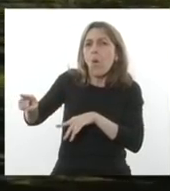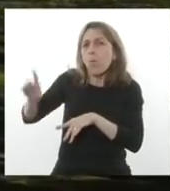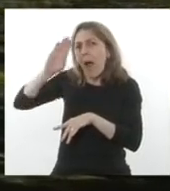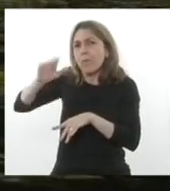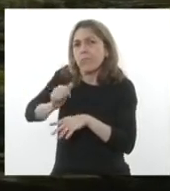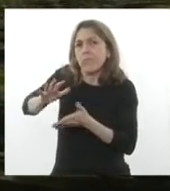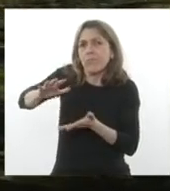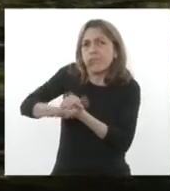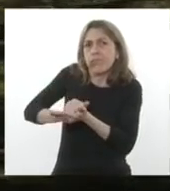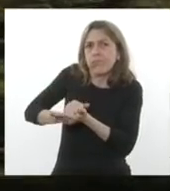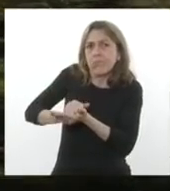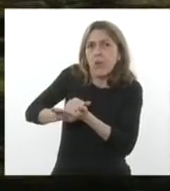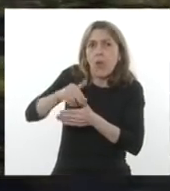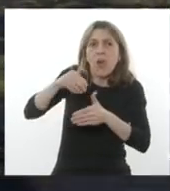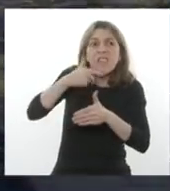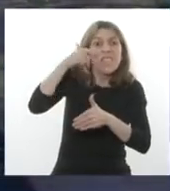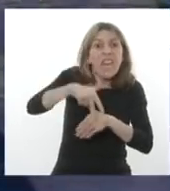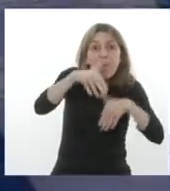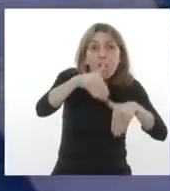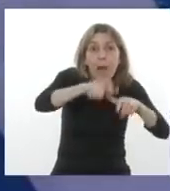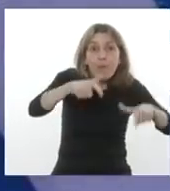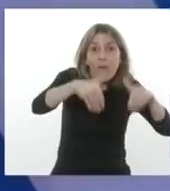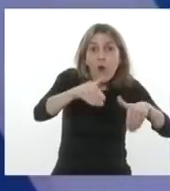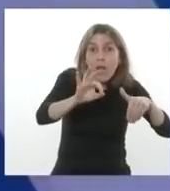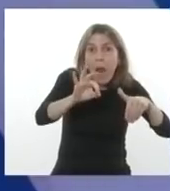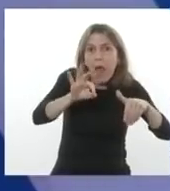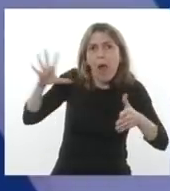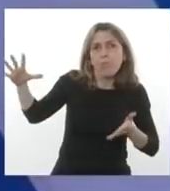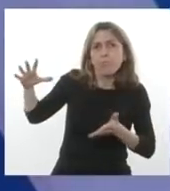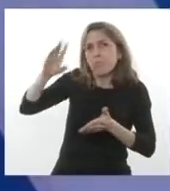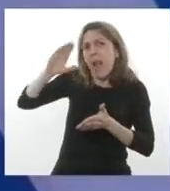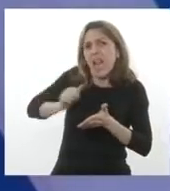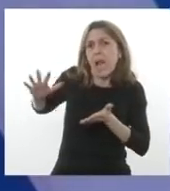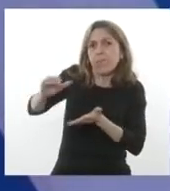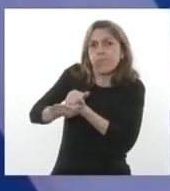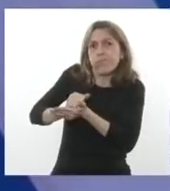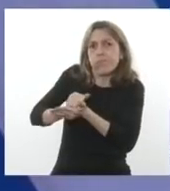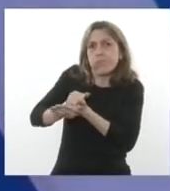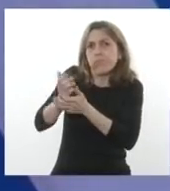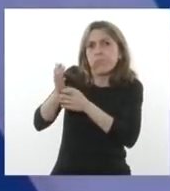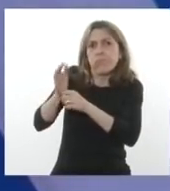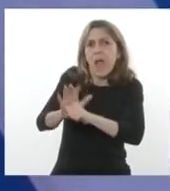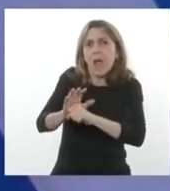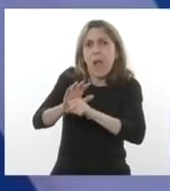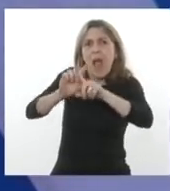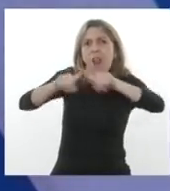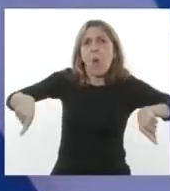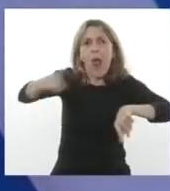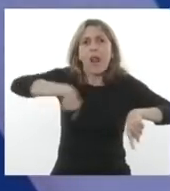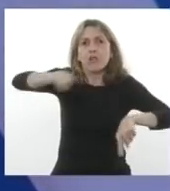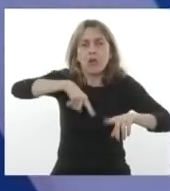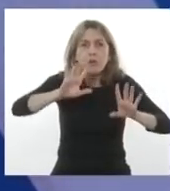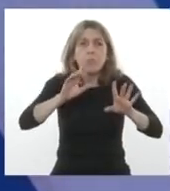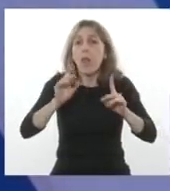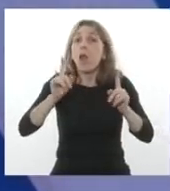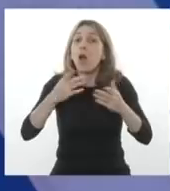por lo tanto, nos restaba la libertad de poder decidir y de poder ser nosotros. Pero ahora, gracias a Dios, hace muchos años,